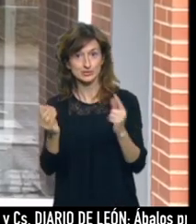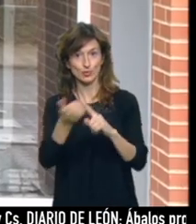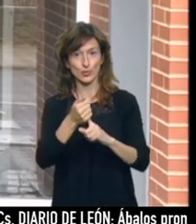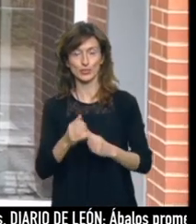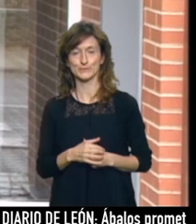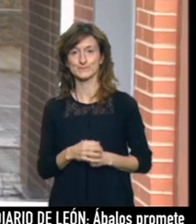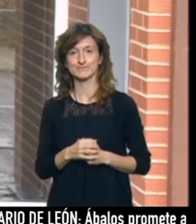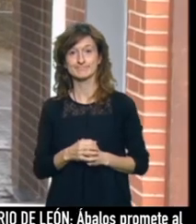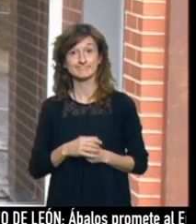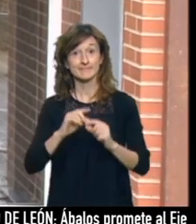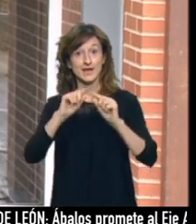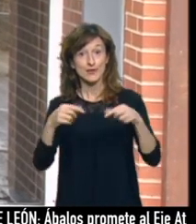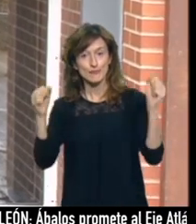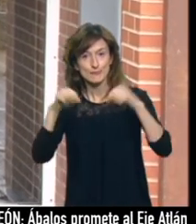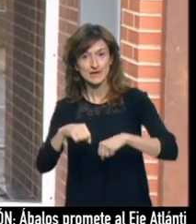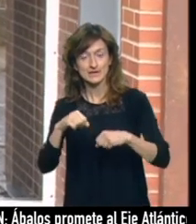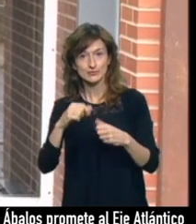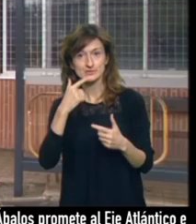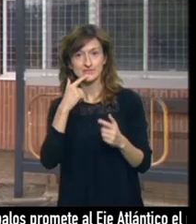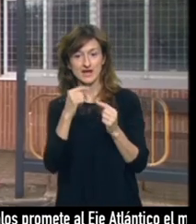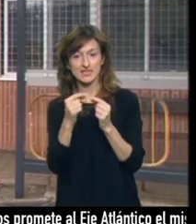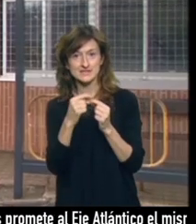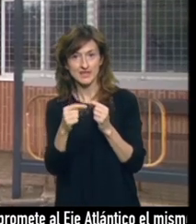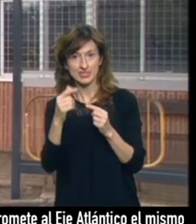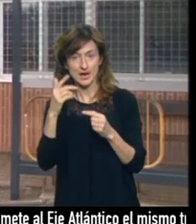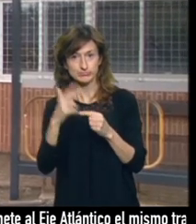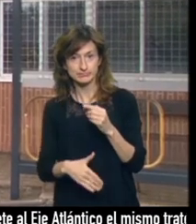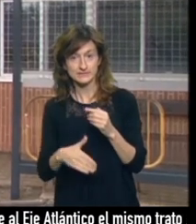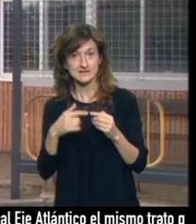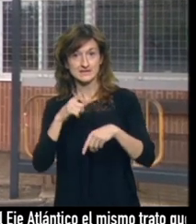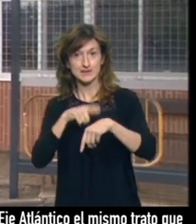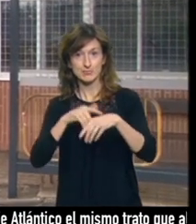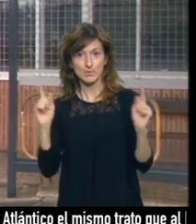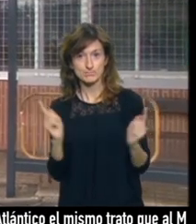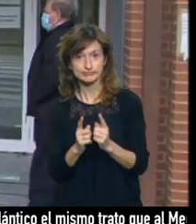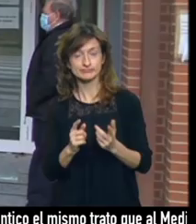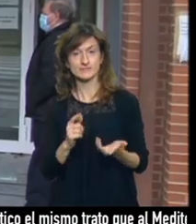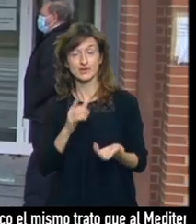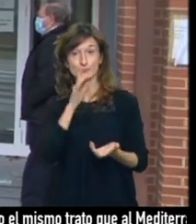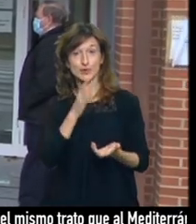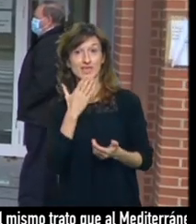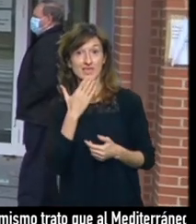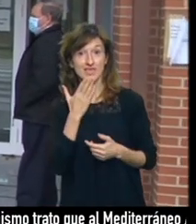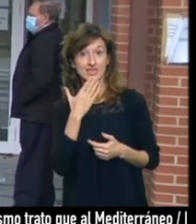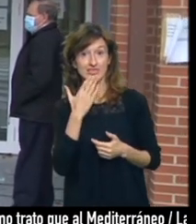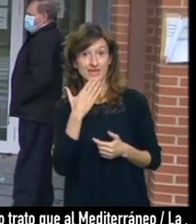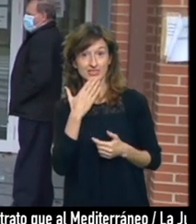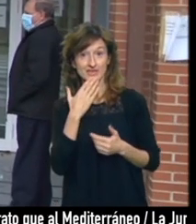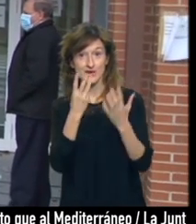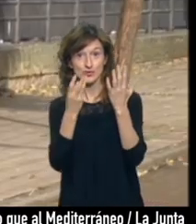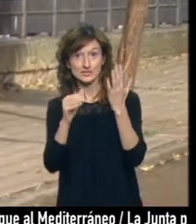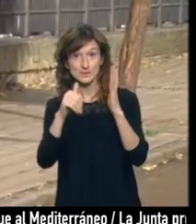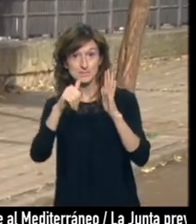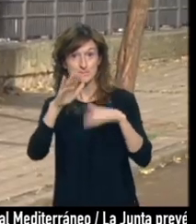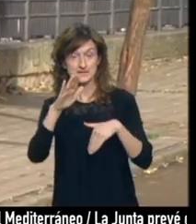solucionar. El convenio supone recortar distancia y, por tanto, tiempos para los habitantes de pequeños municipios cuya media de edad es superior a los